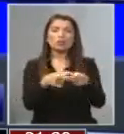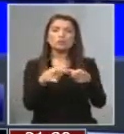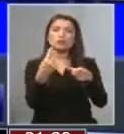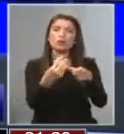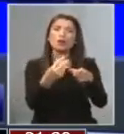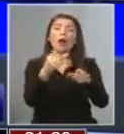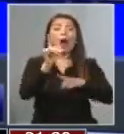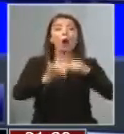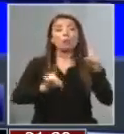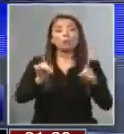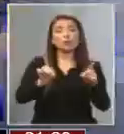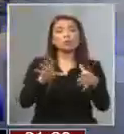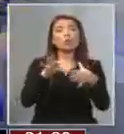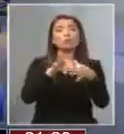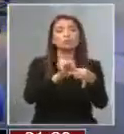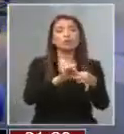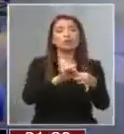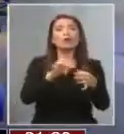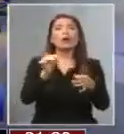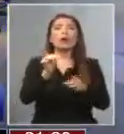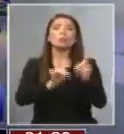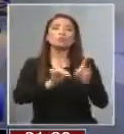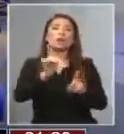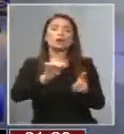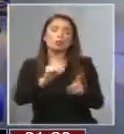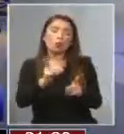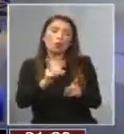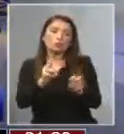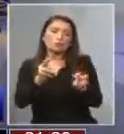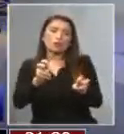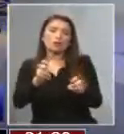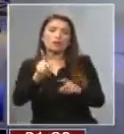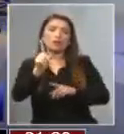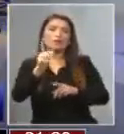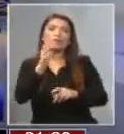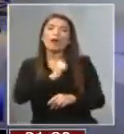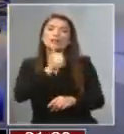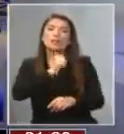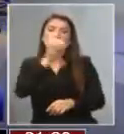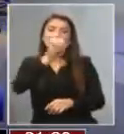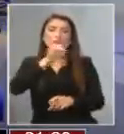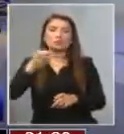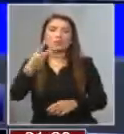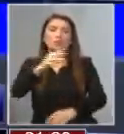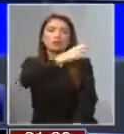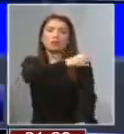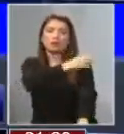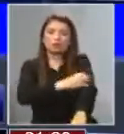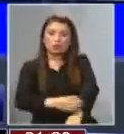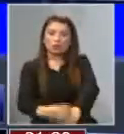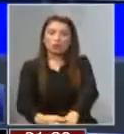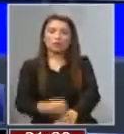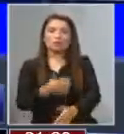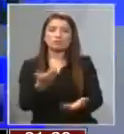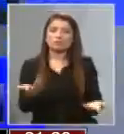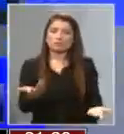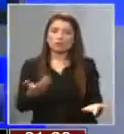les indicaba, otras guardan relación con que no hay personas que vengan desde regiones, el proceso también descentralizador. ¿Son justas las críticas?